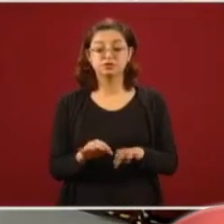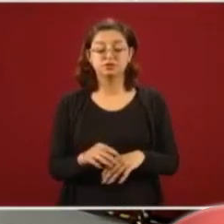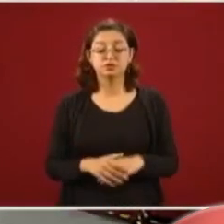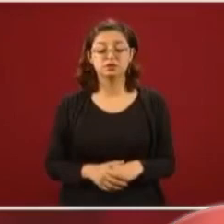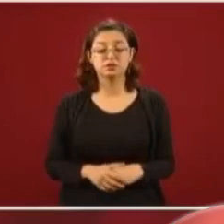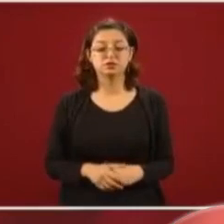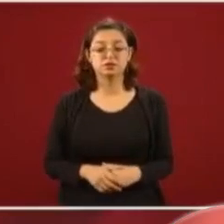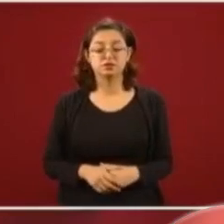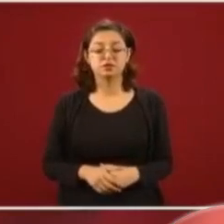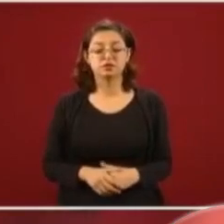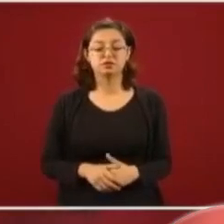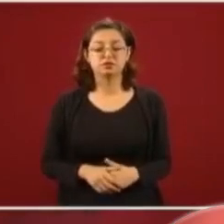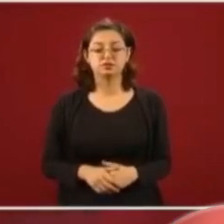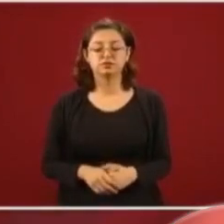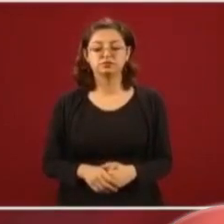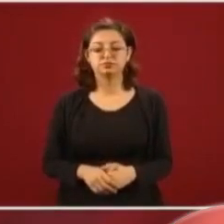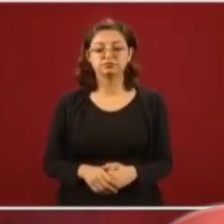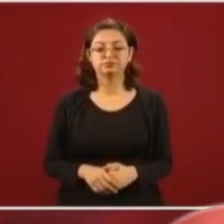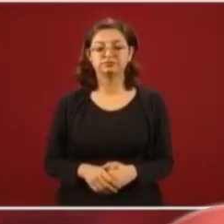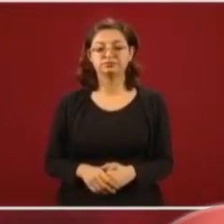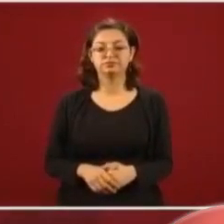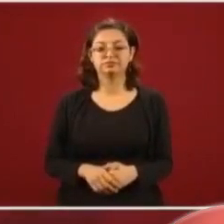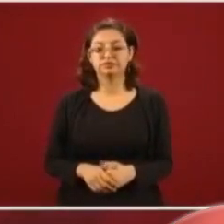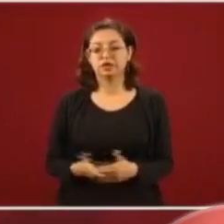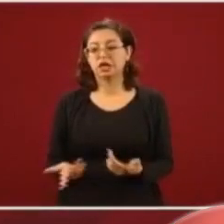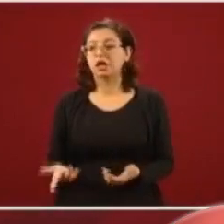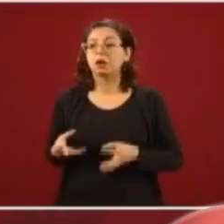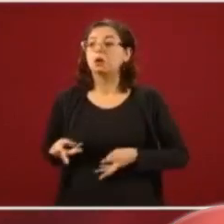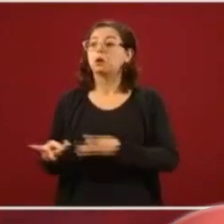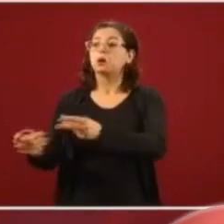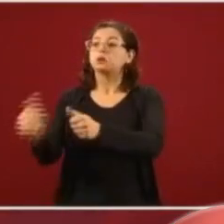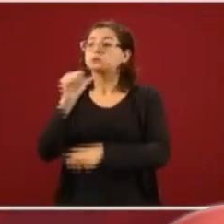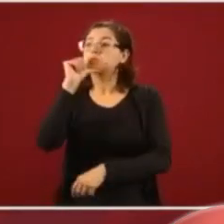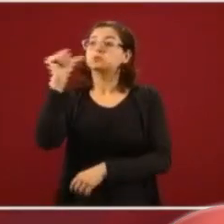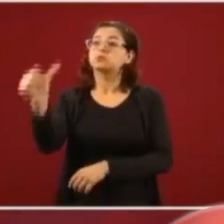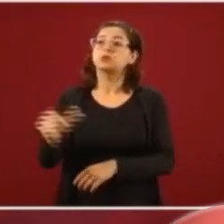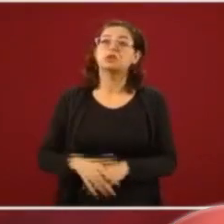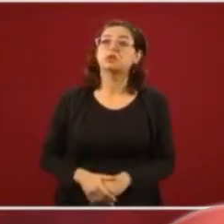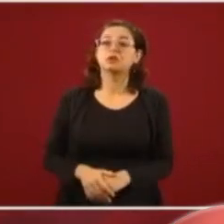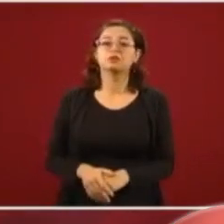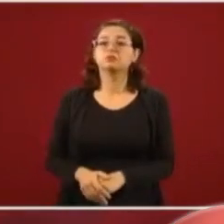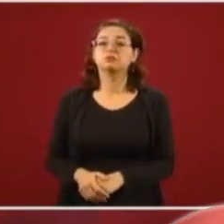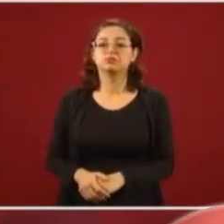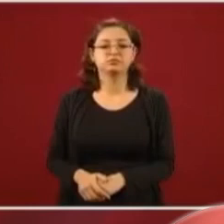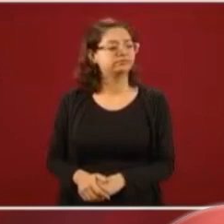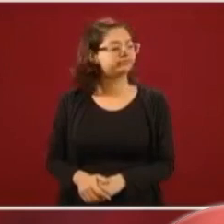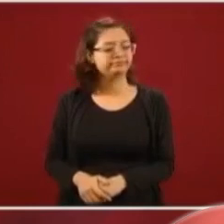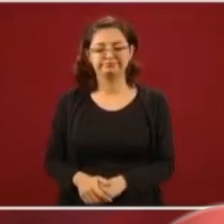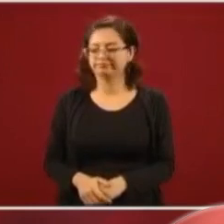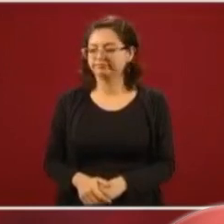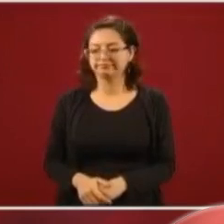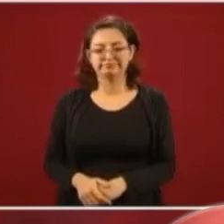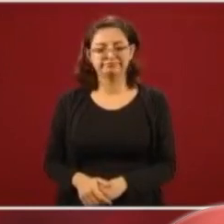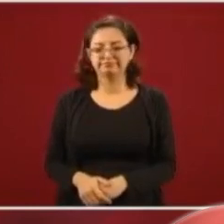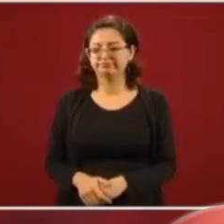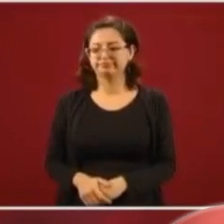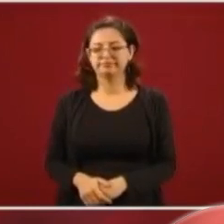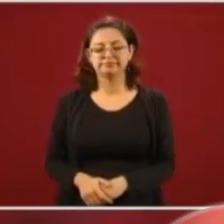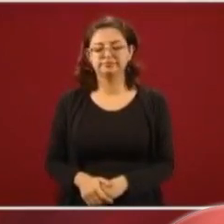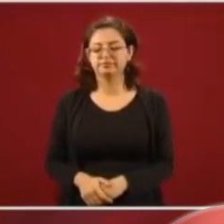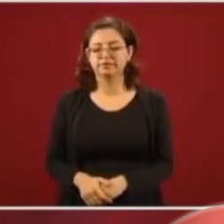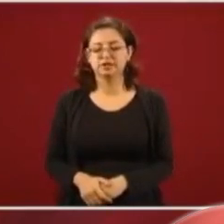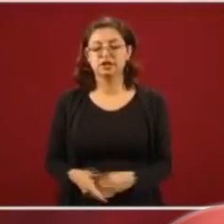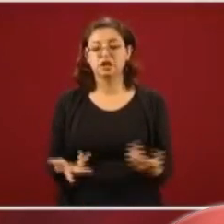es que no es subejercicio. En todas las